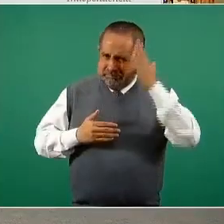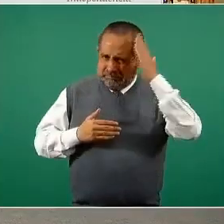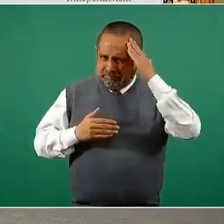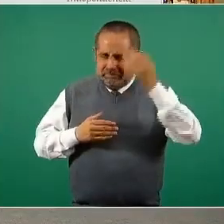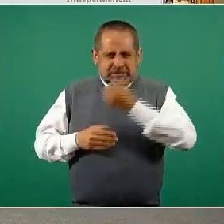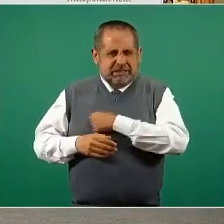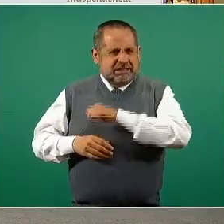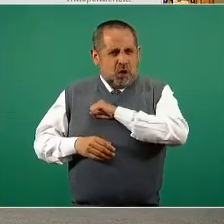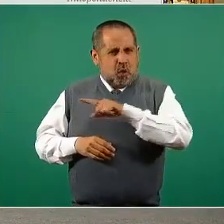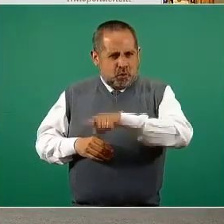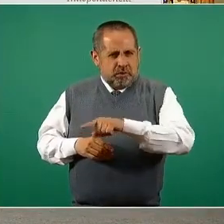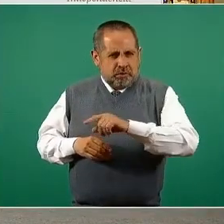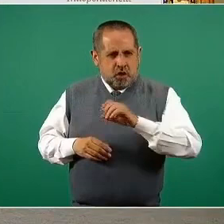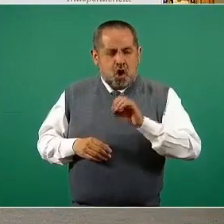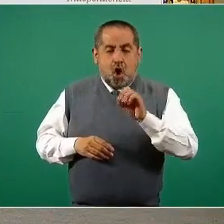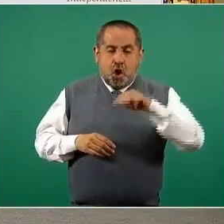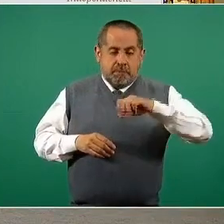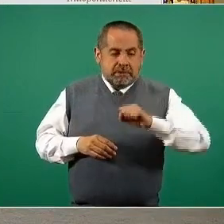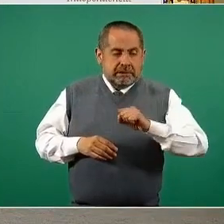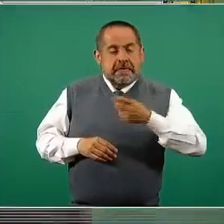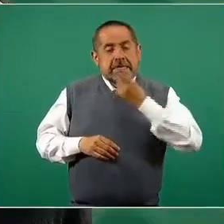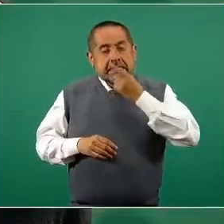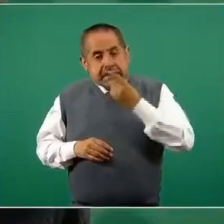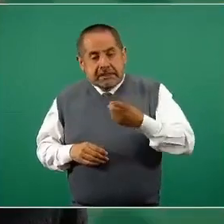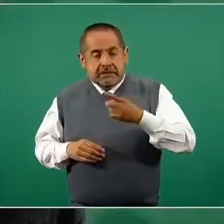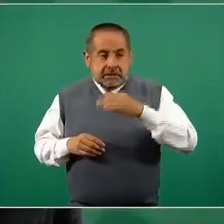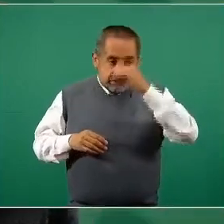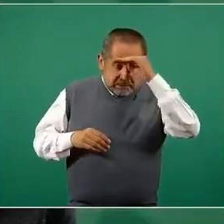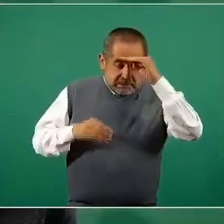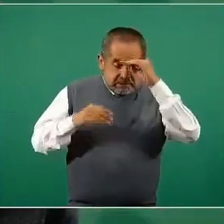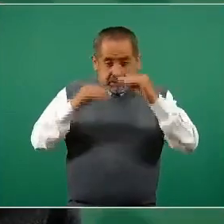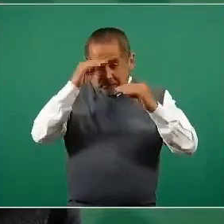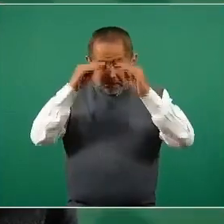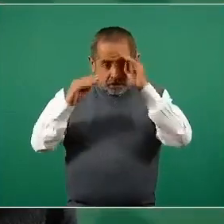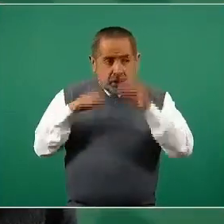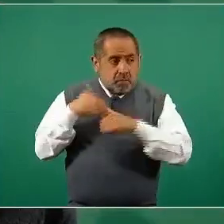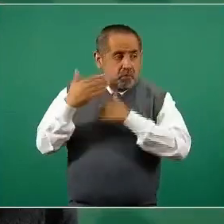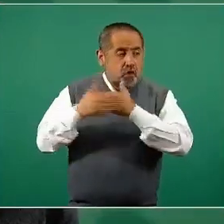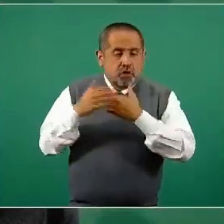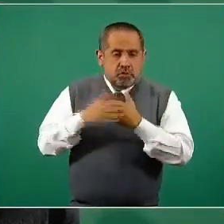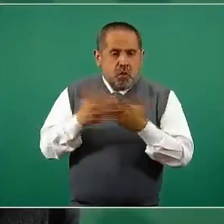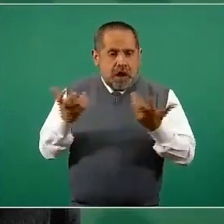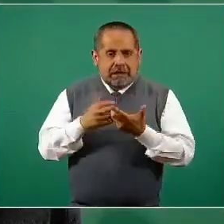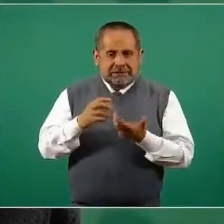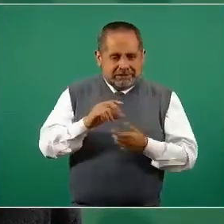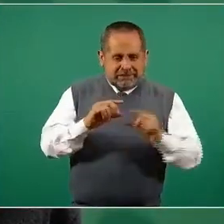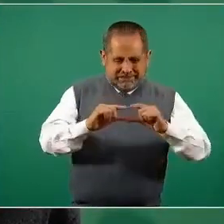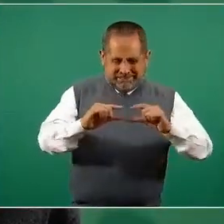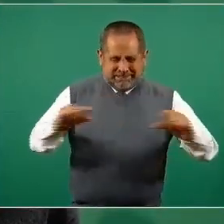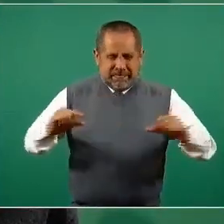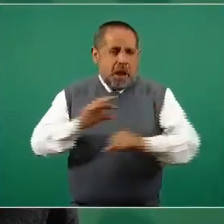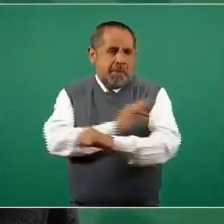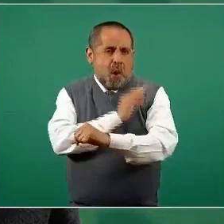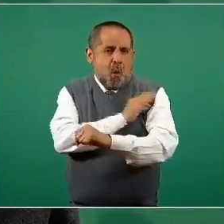ya en miras a los desarrollos que en ese momento se tenían de las diferentes vacunas, muchas de ellas ya actualmente disponibles